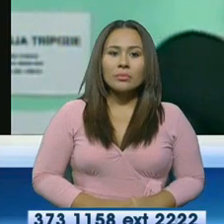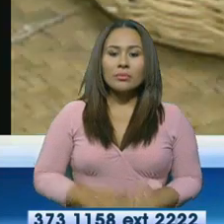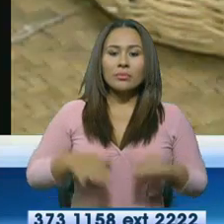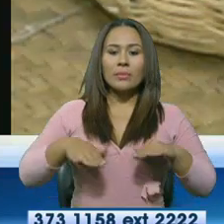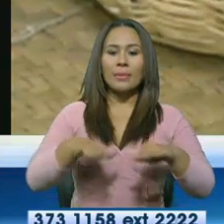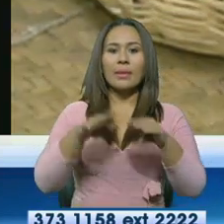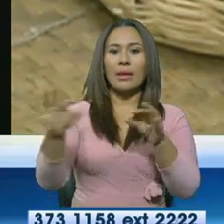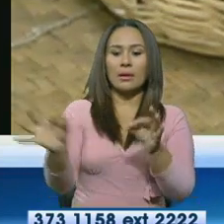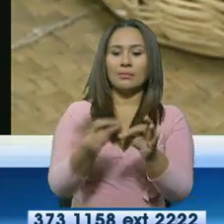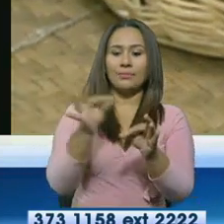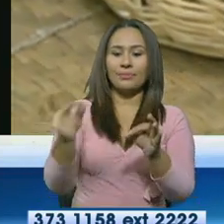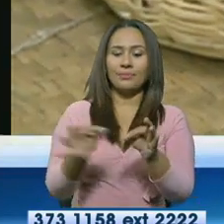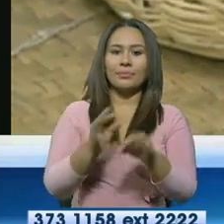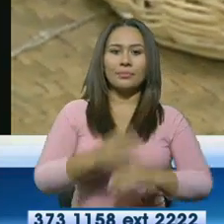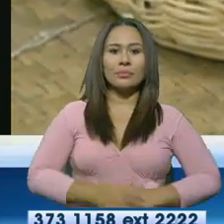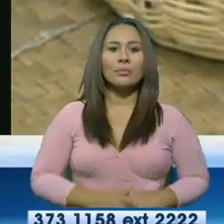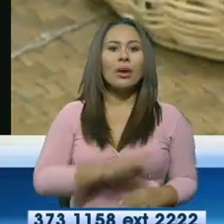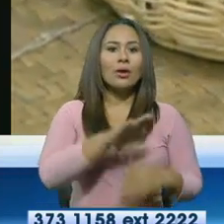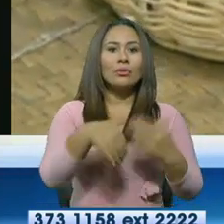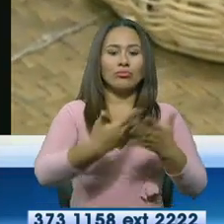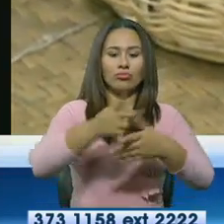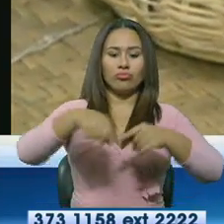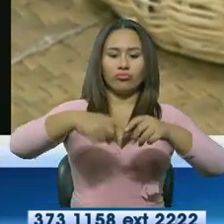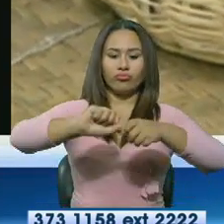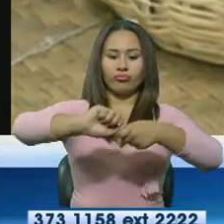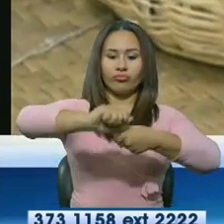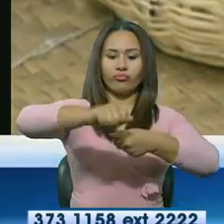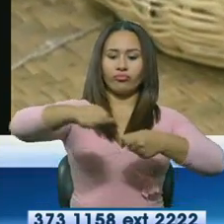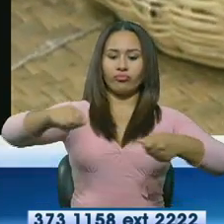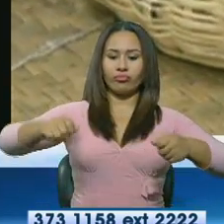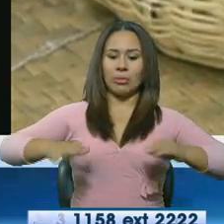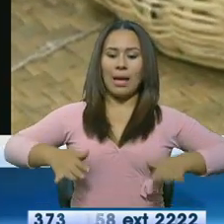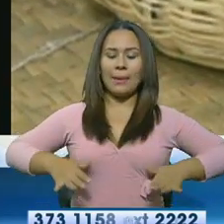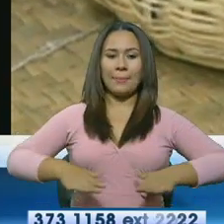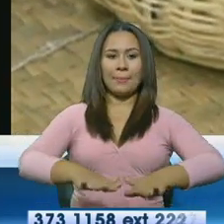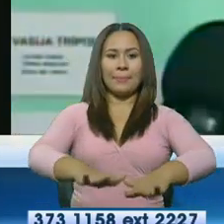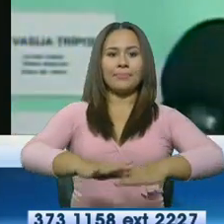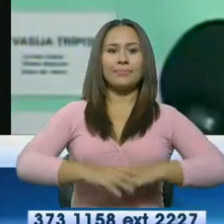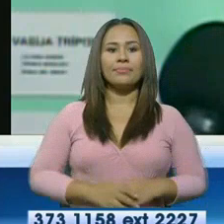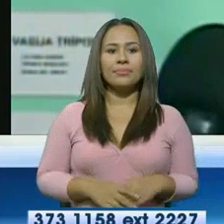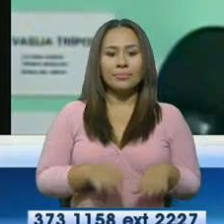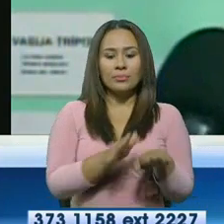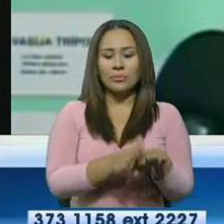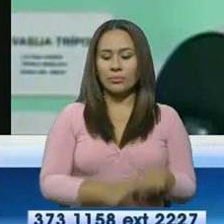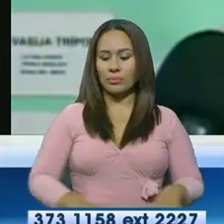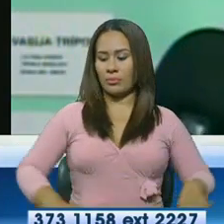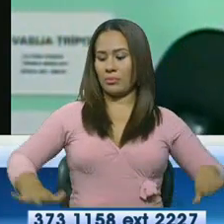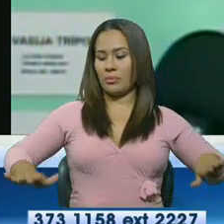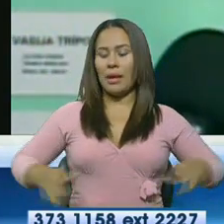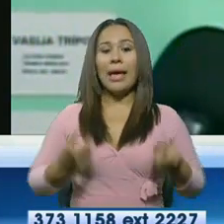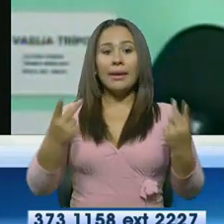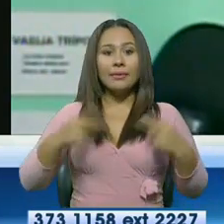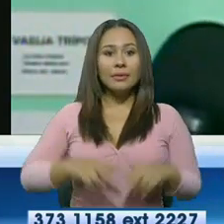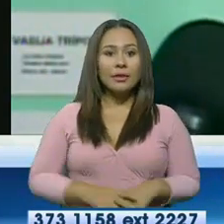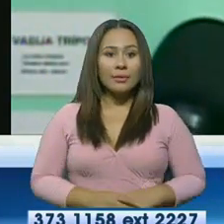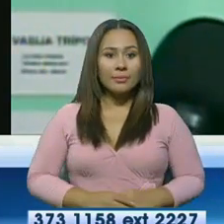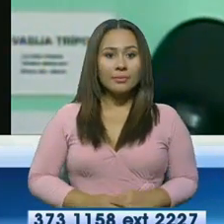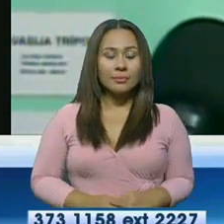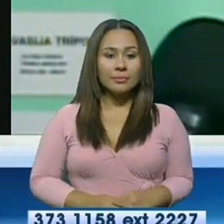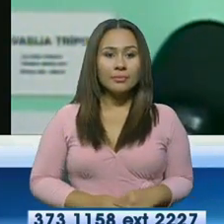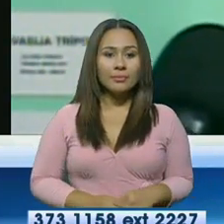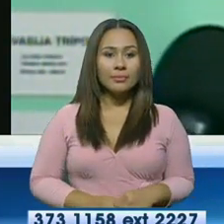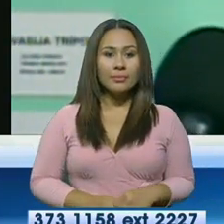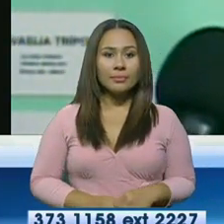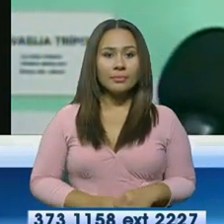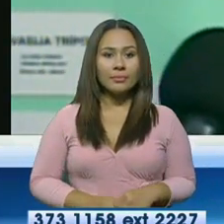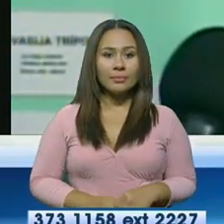cabuya. Con cabuya se hacía soga, se hacían rodapiés, se hacían alfombras. También posteriormente se da